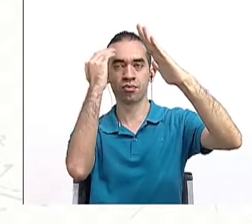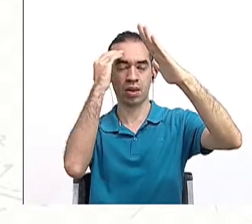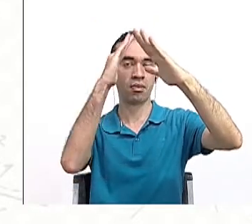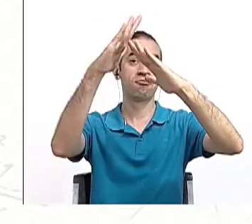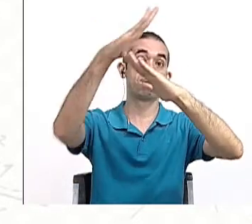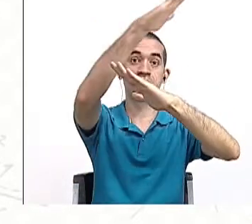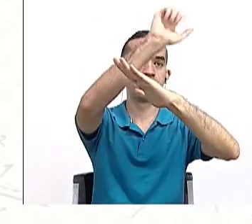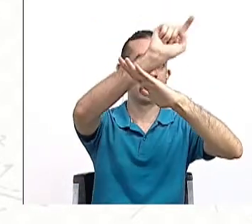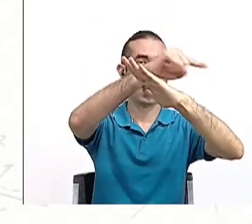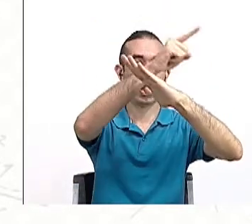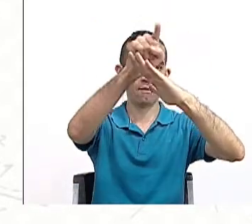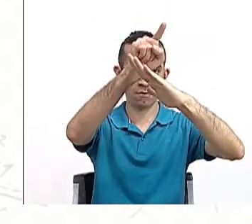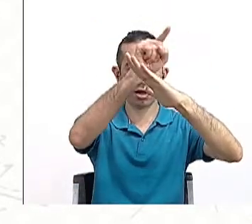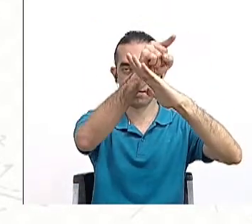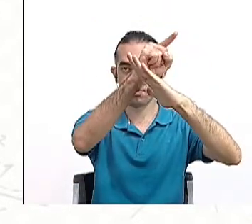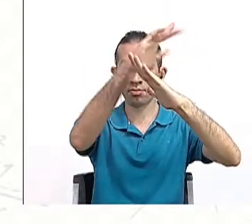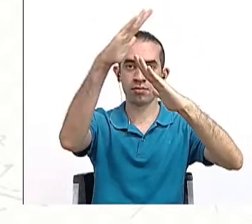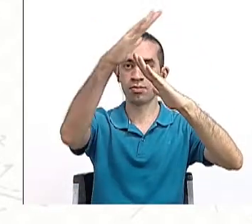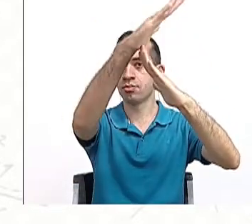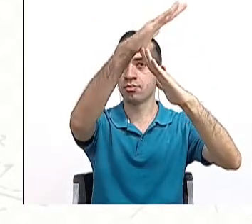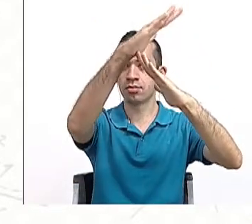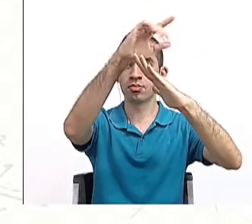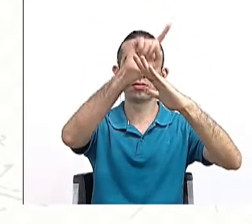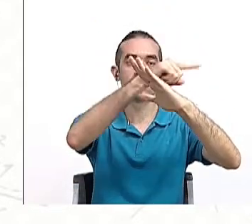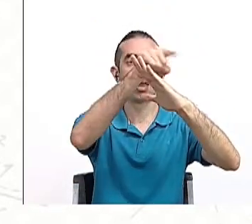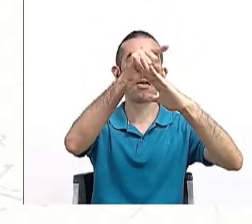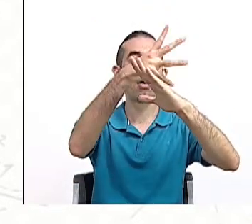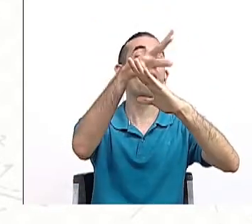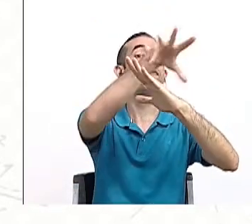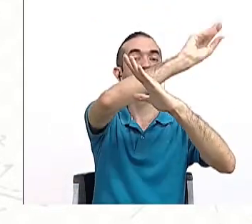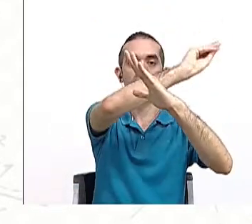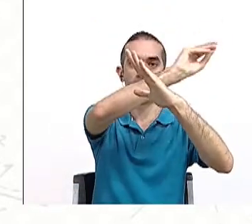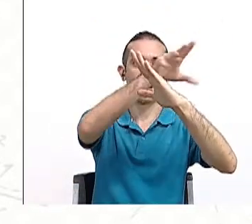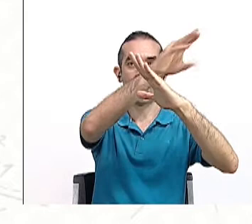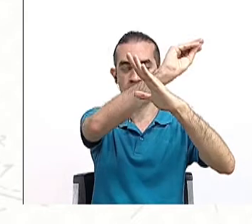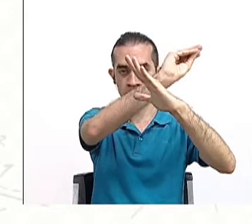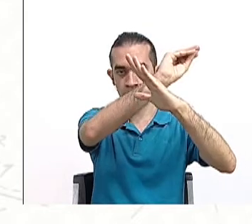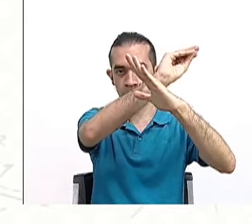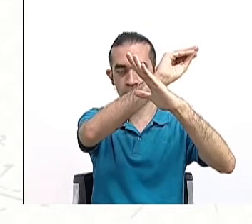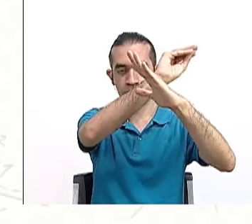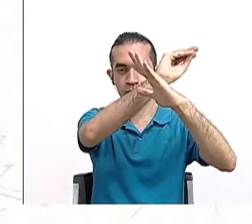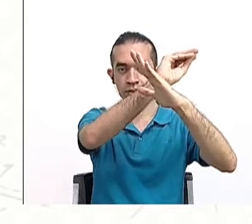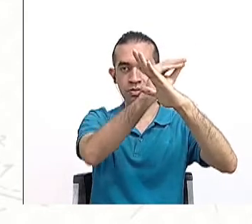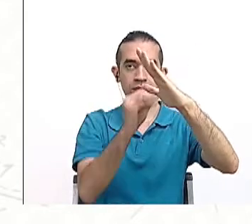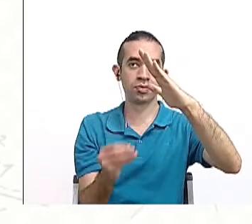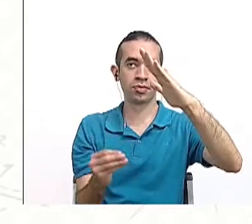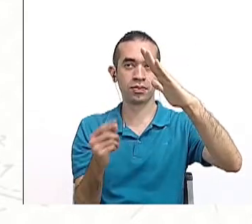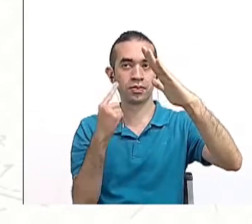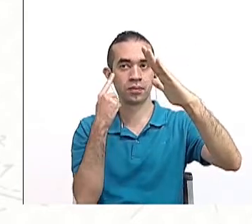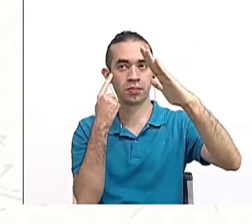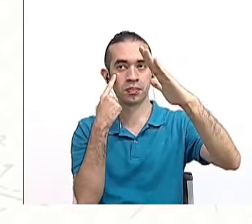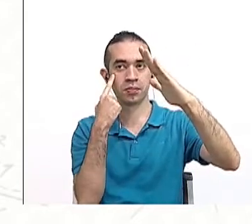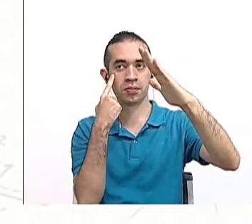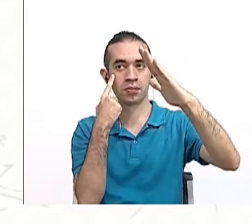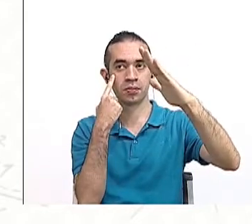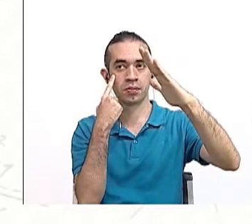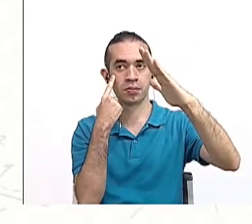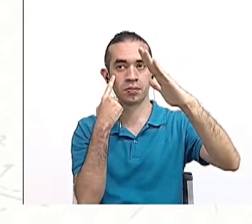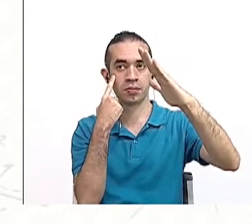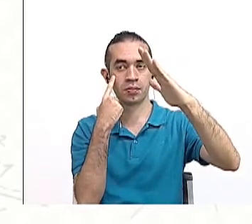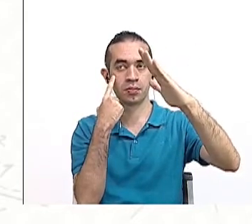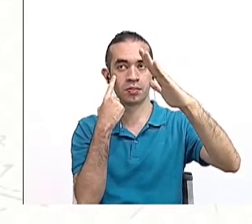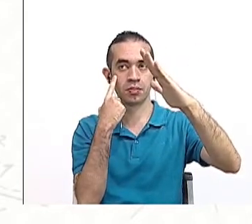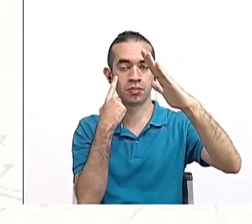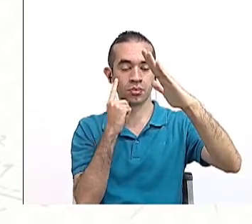que es el ángulo cuya mesa alfa está en el exterior o sea es un ángulo externo y vean lo siguiente la miel'